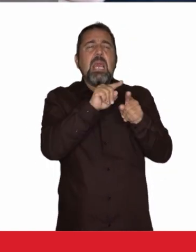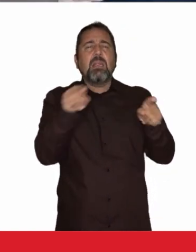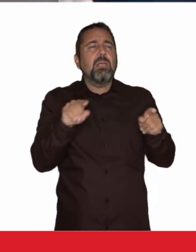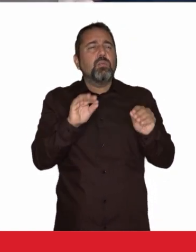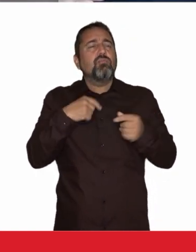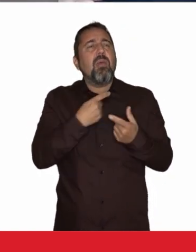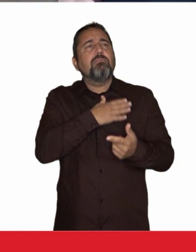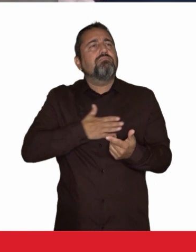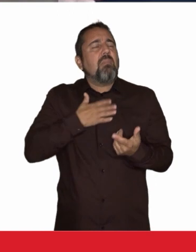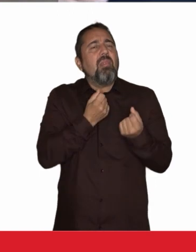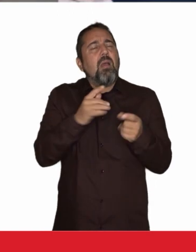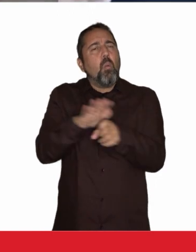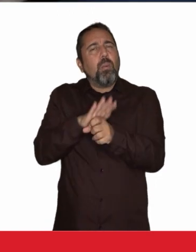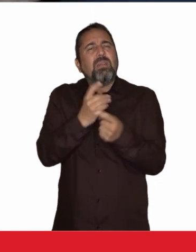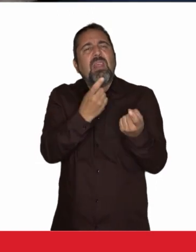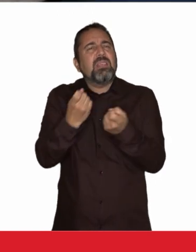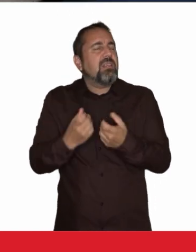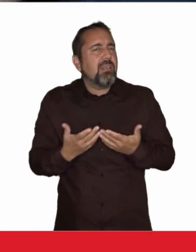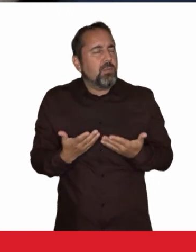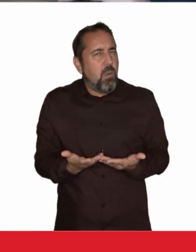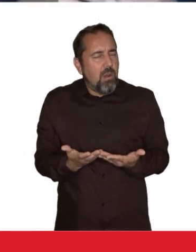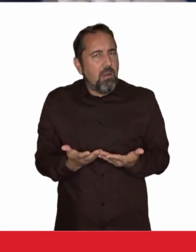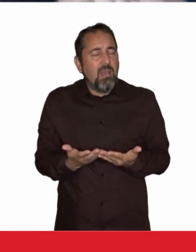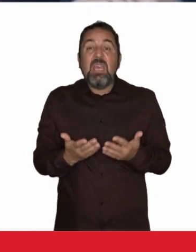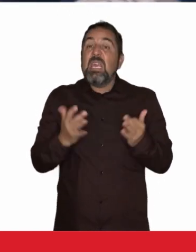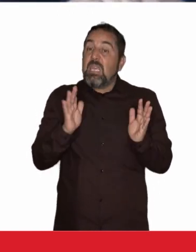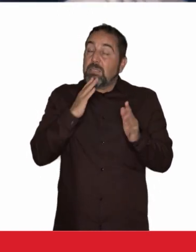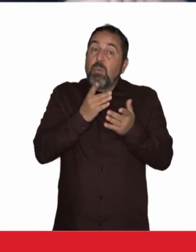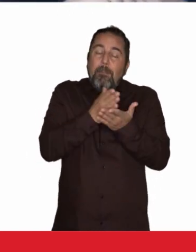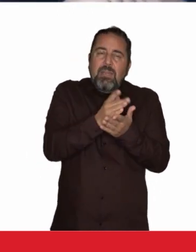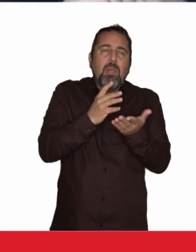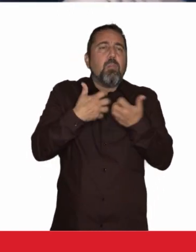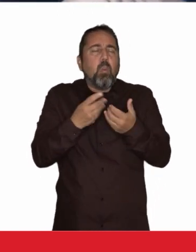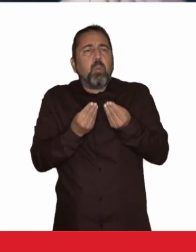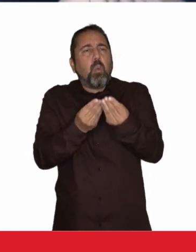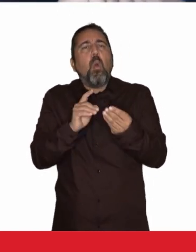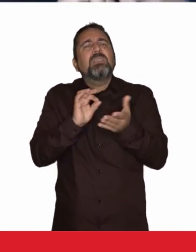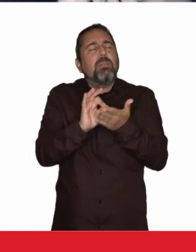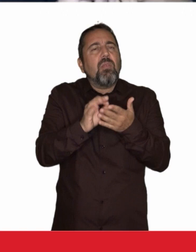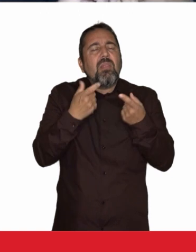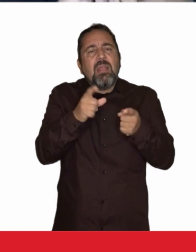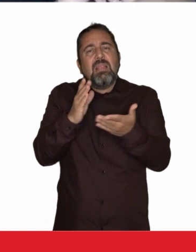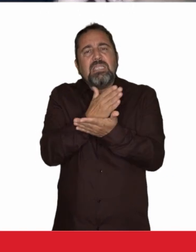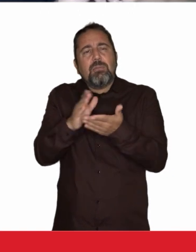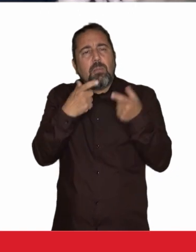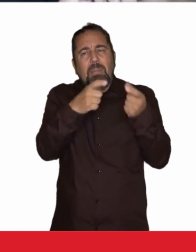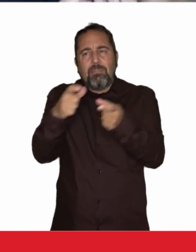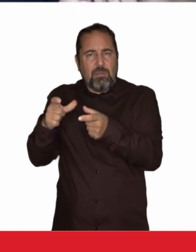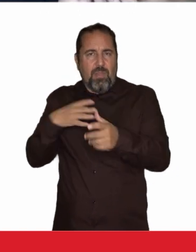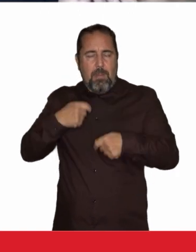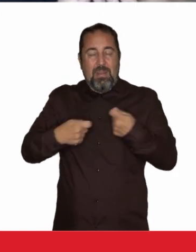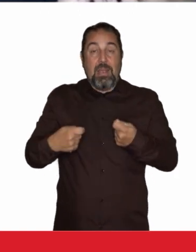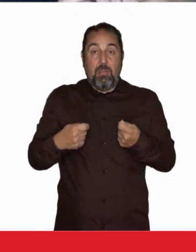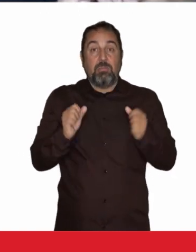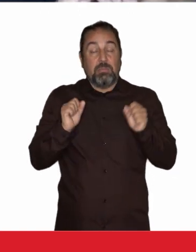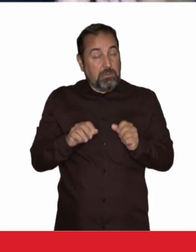resolver? ¿Qué necesidades de los clientes satisfacemos? ¿Y qué paquetes de productos o